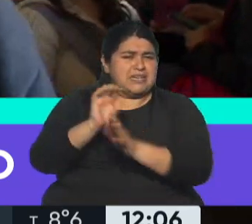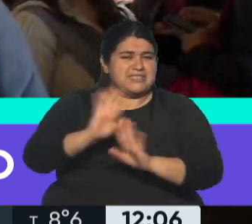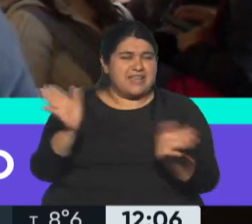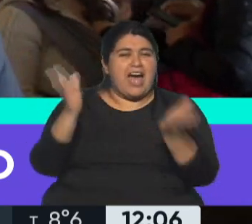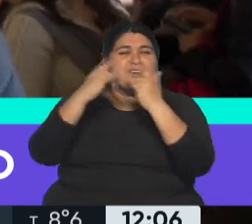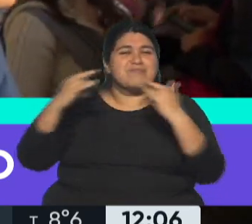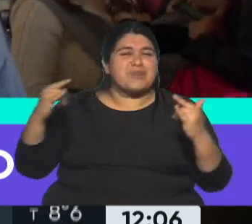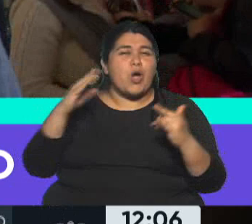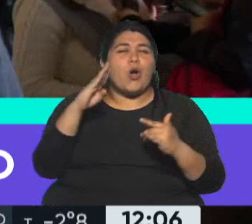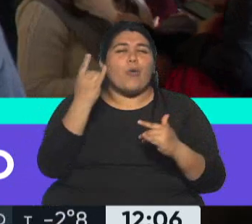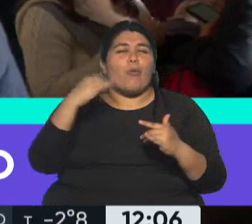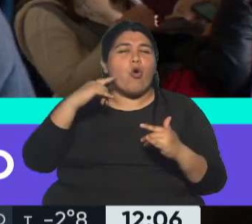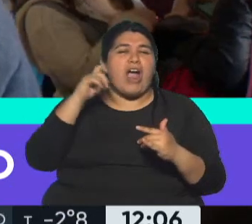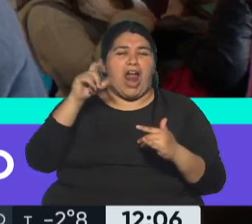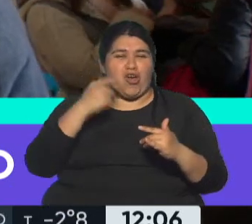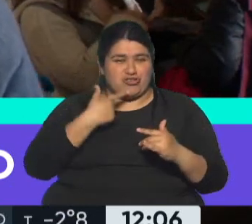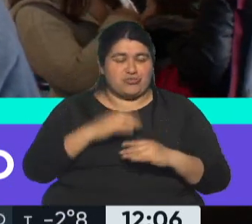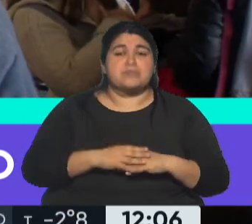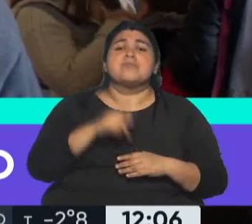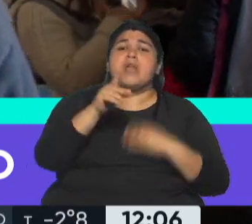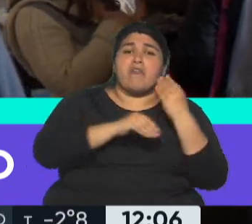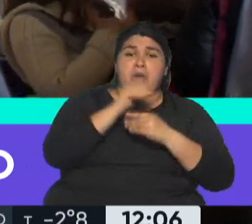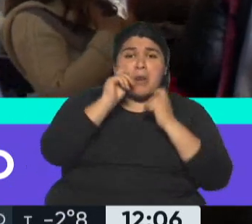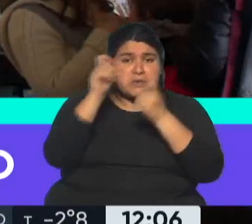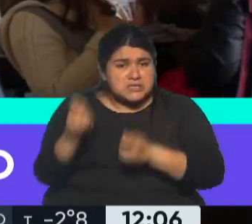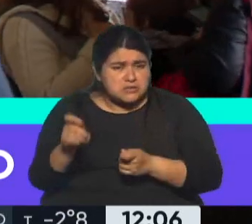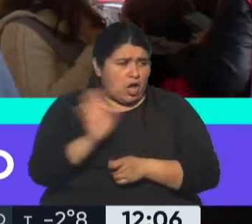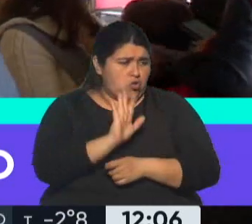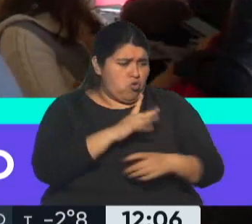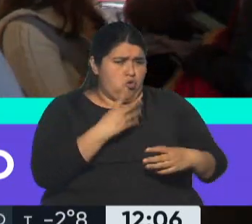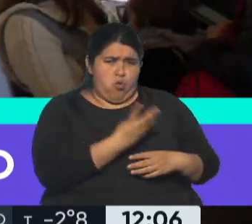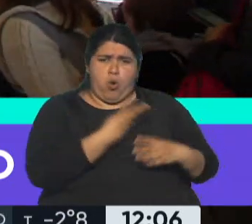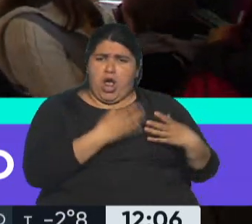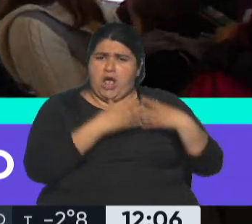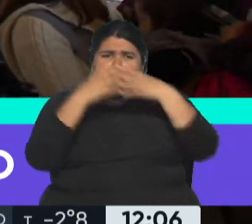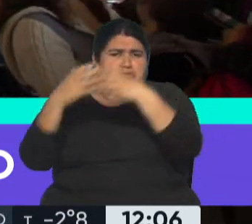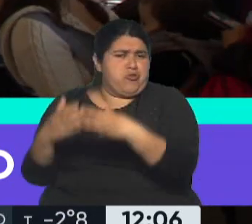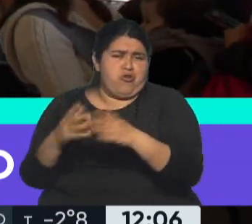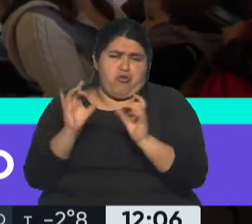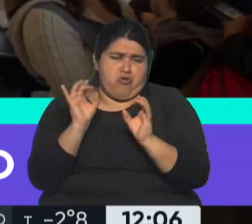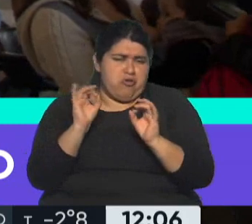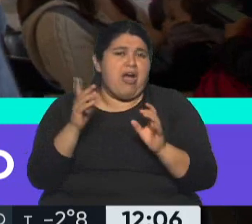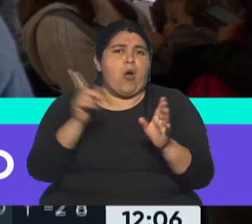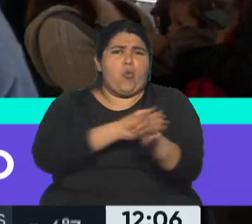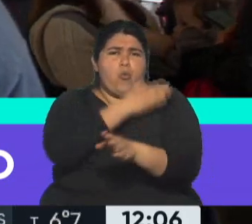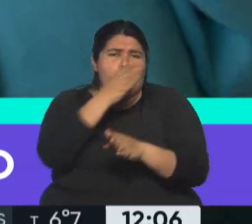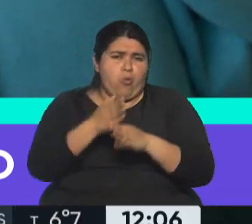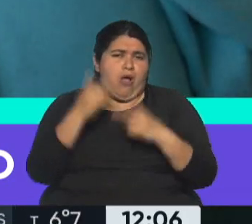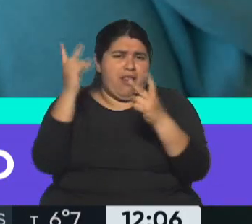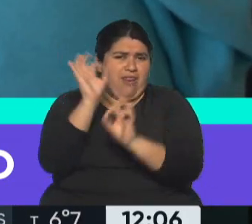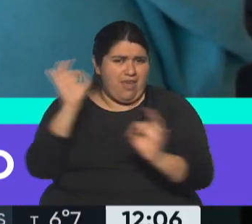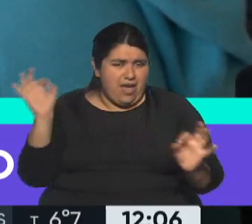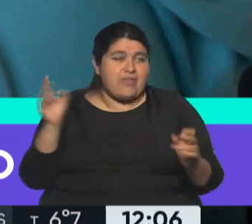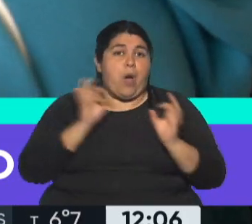las termas. ¿Van a ver familiares también o solo van de vacaciones? No, vamos unos cuatro. Hacía rato que no podíamos salir.